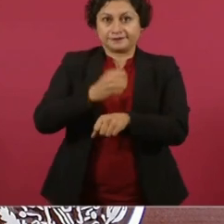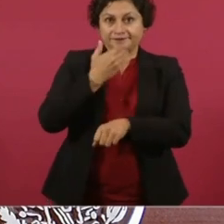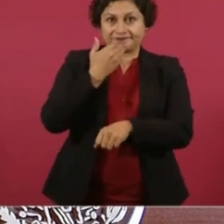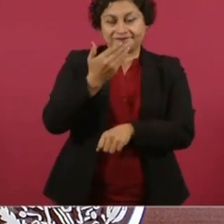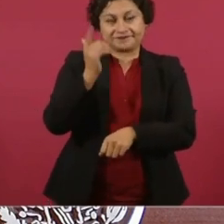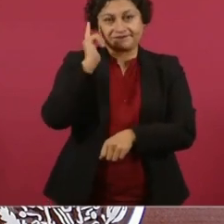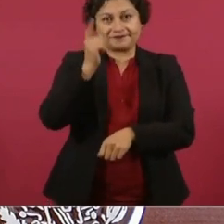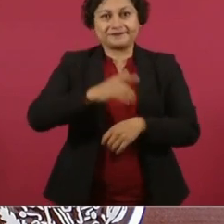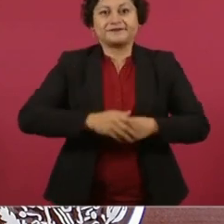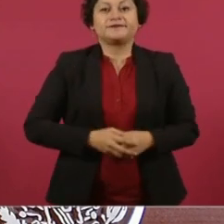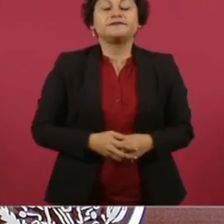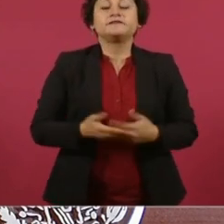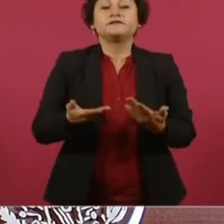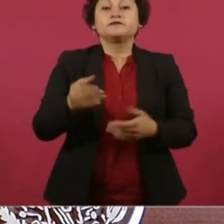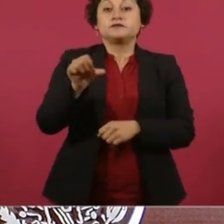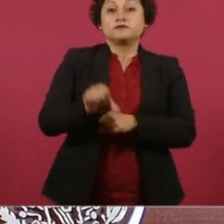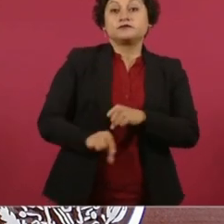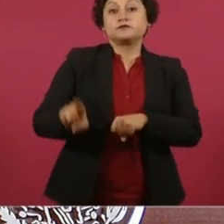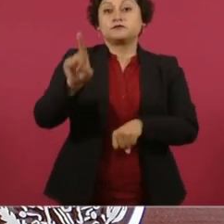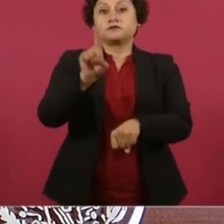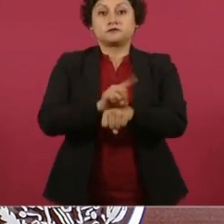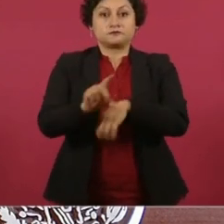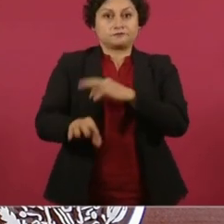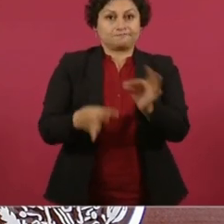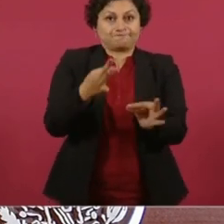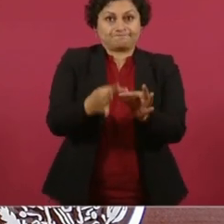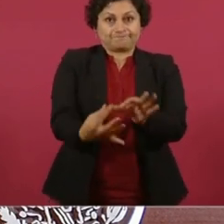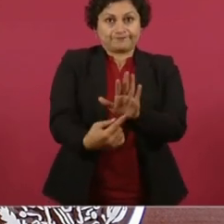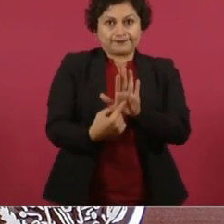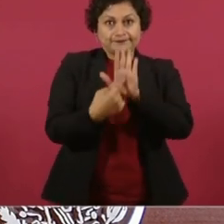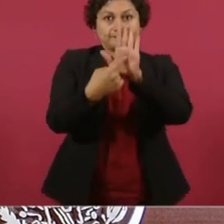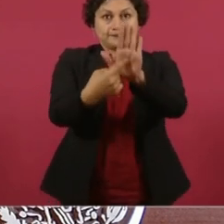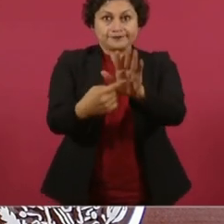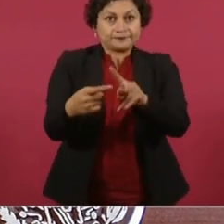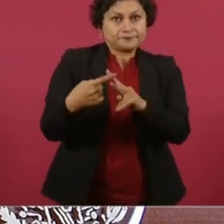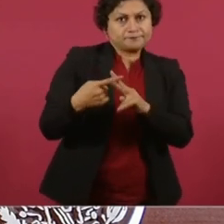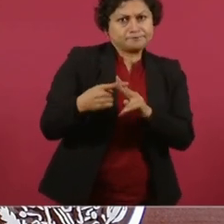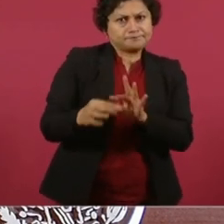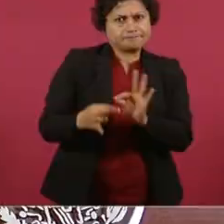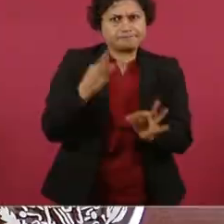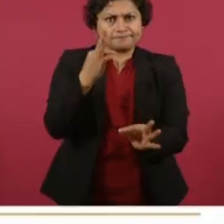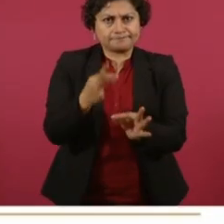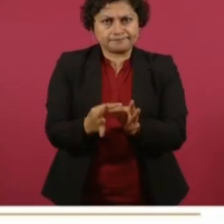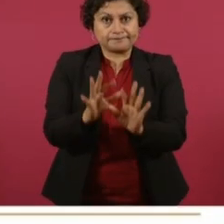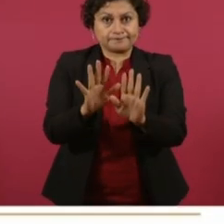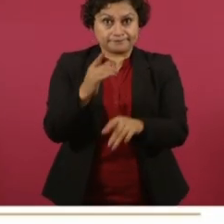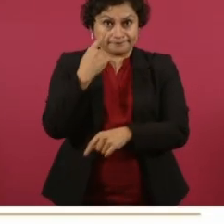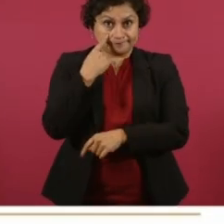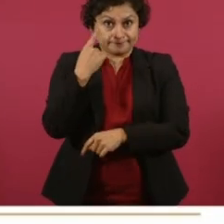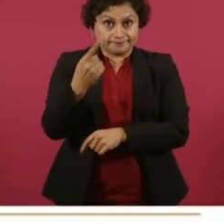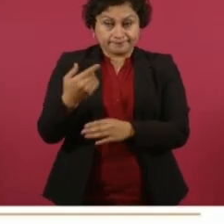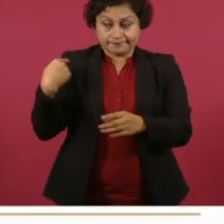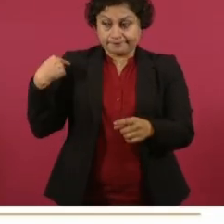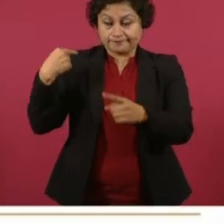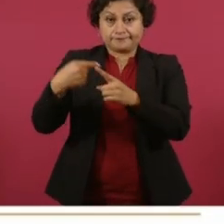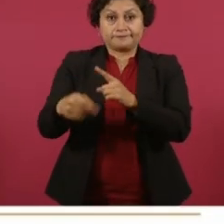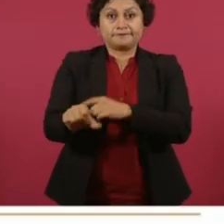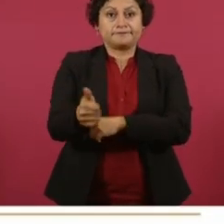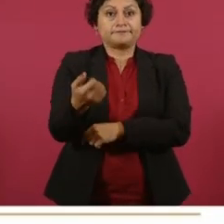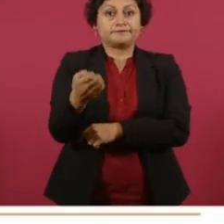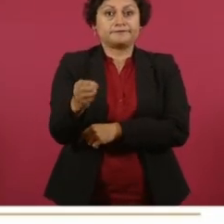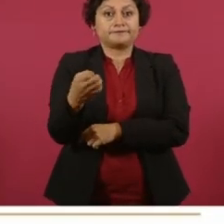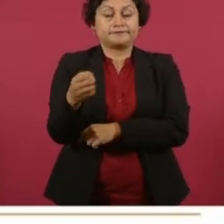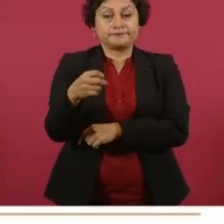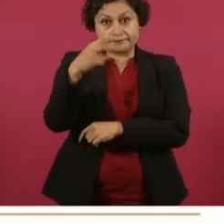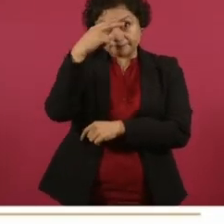sin mayor preámbulo, tenemos los datos precisos, datos duros, en los que podemos ver que al 11 de enero la mezcla mexicana se